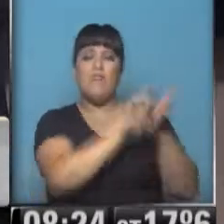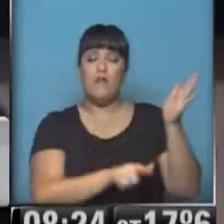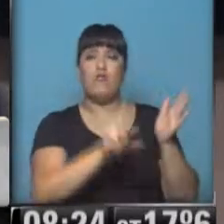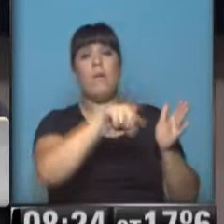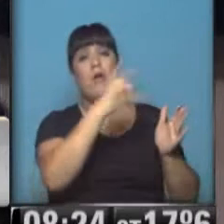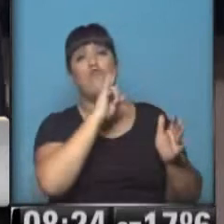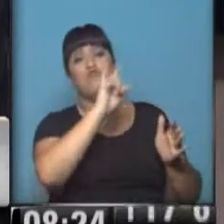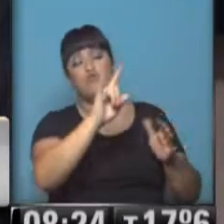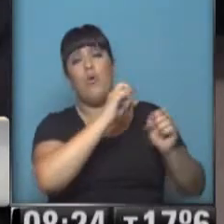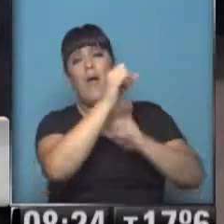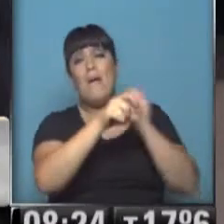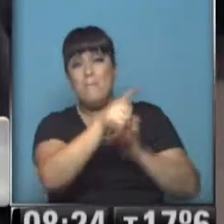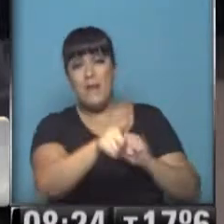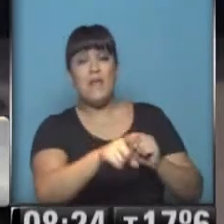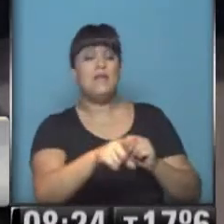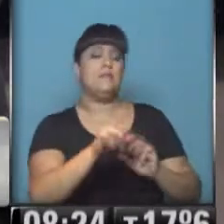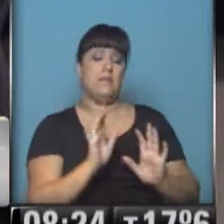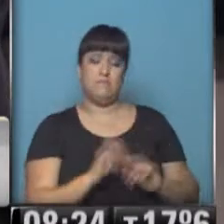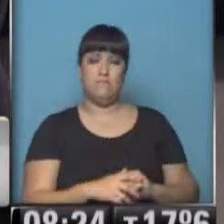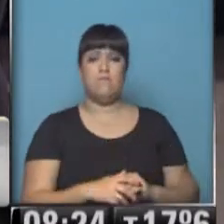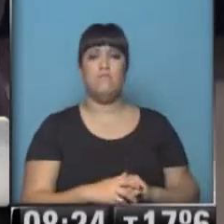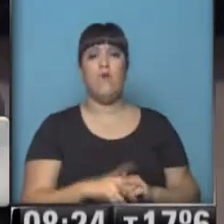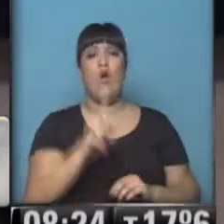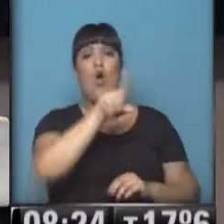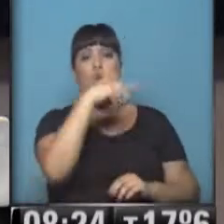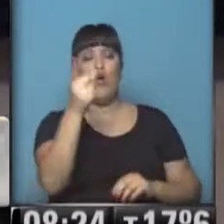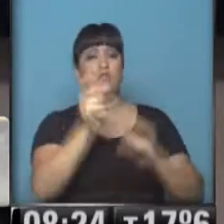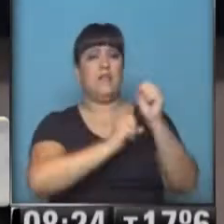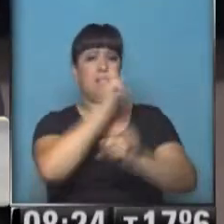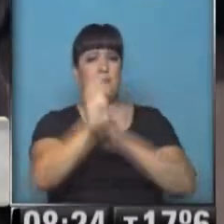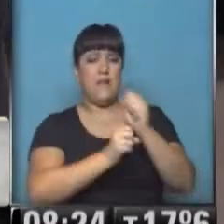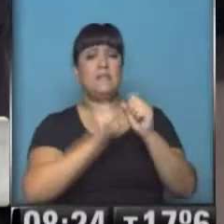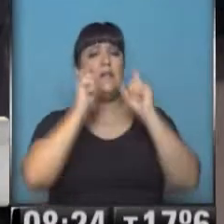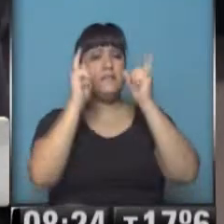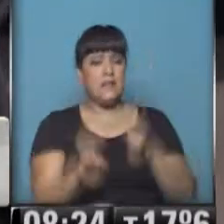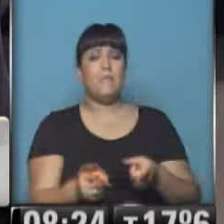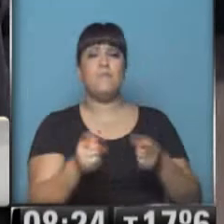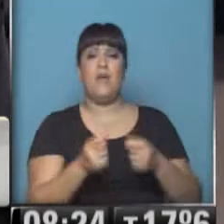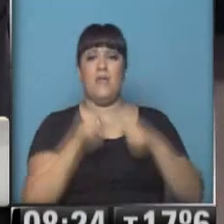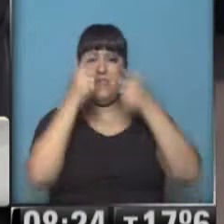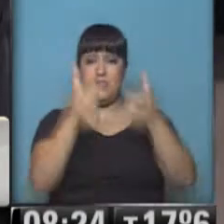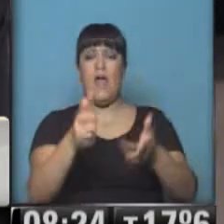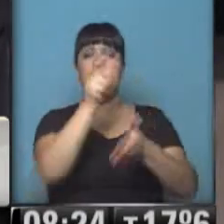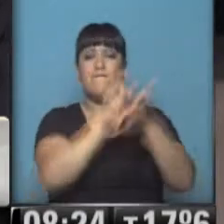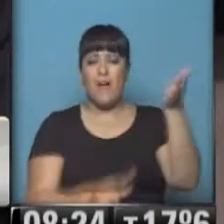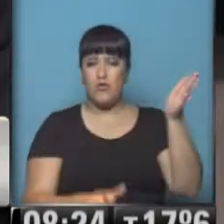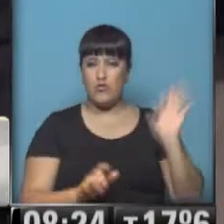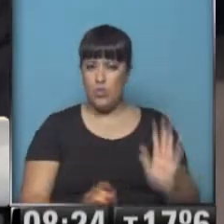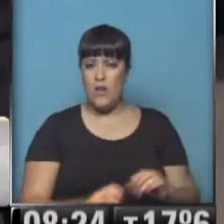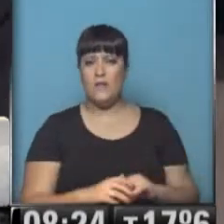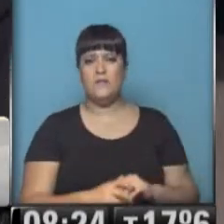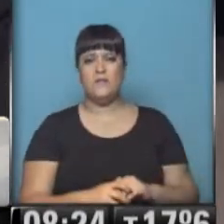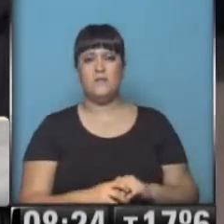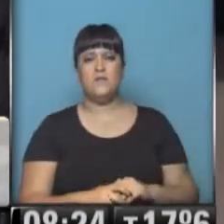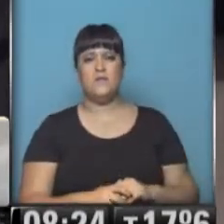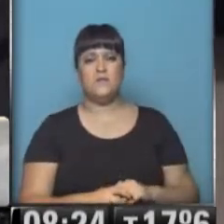empresas del mismo grupo descarguen sobre eso hay otras empresas que también generan facturas como le llama usinas de facturas apócrifas